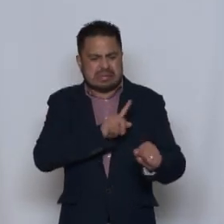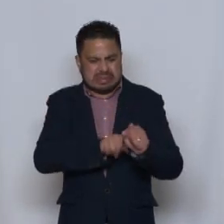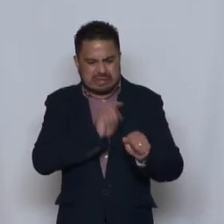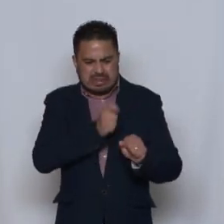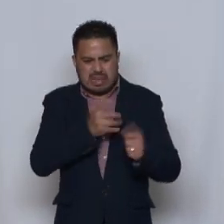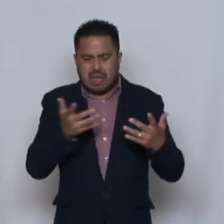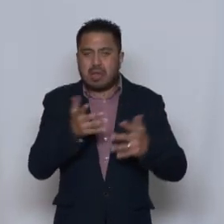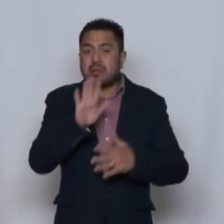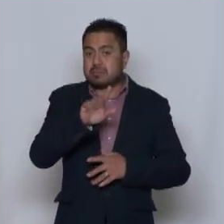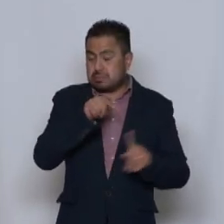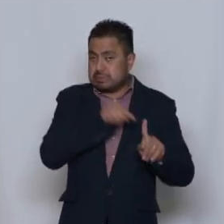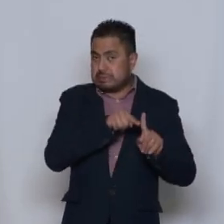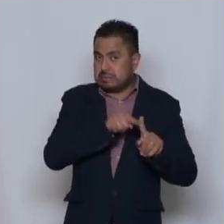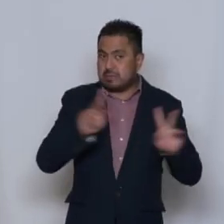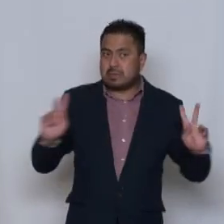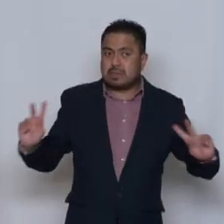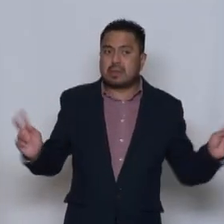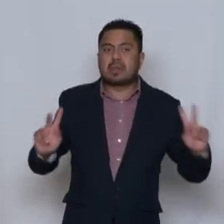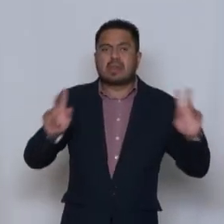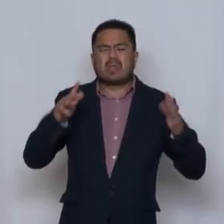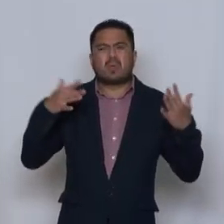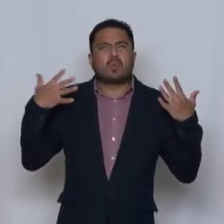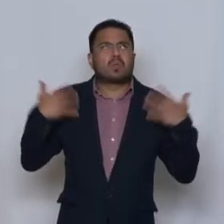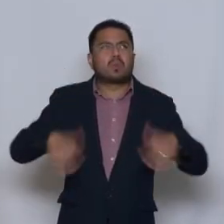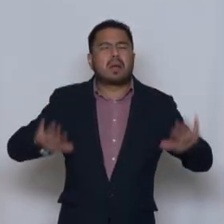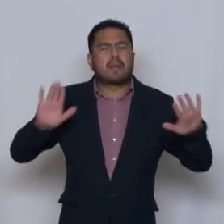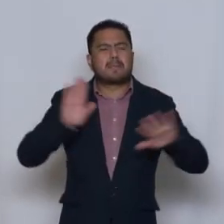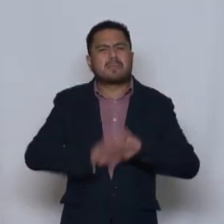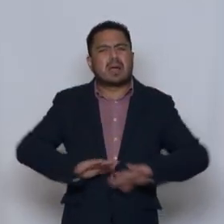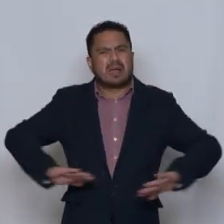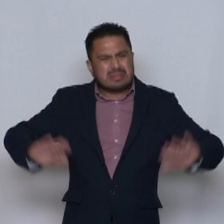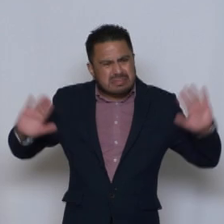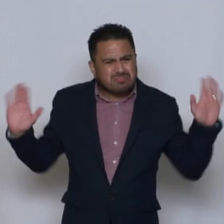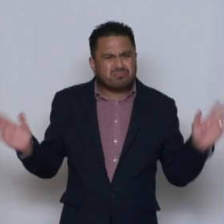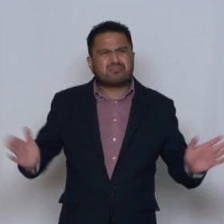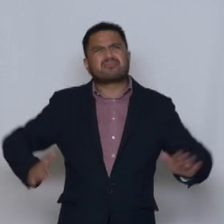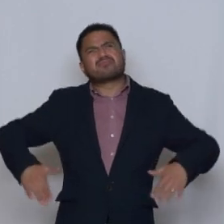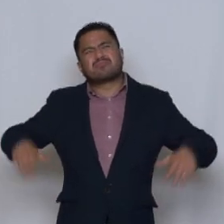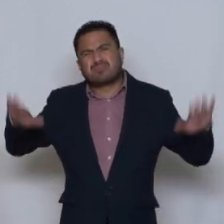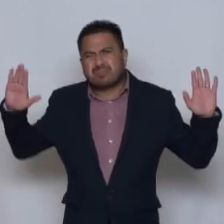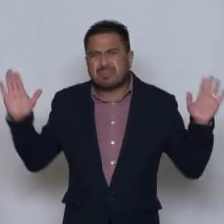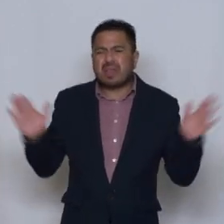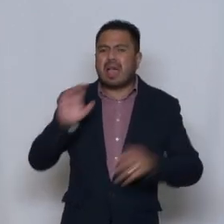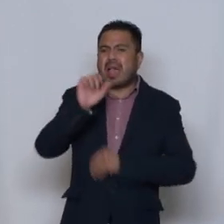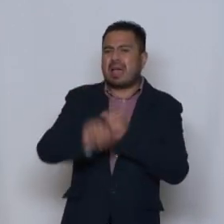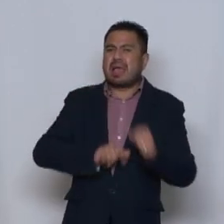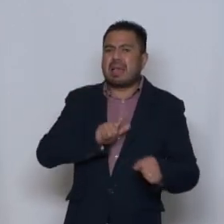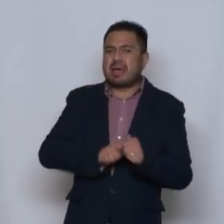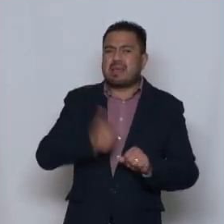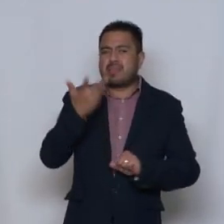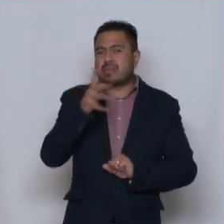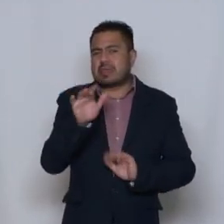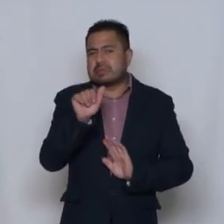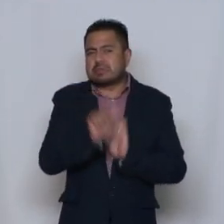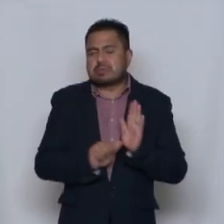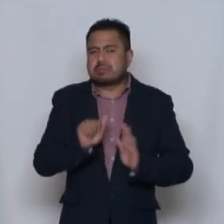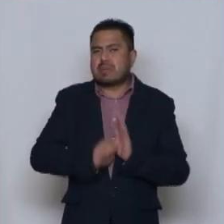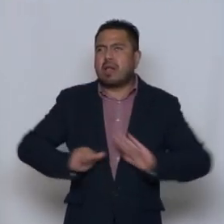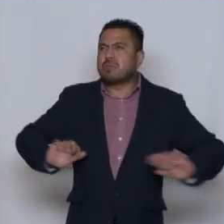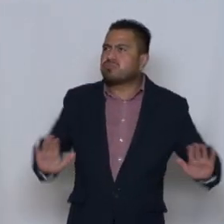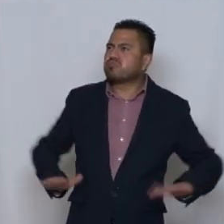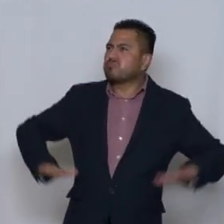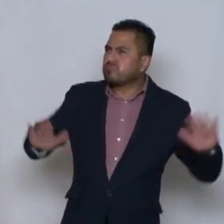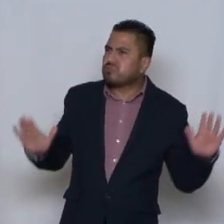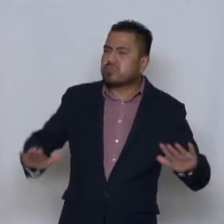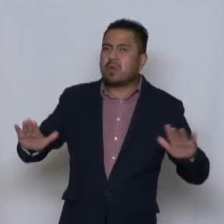Pues este pajarito tiene el récord de vuelo más largo del reino animal, nada menos que 10 meses. Y aunque hay